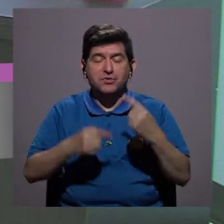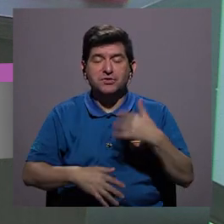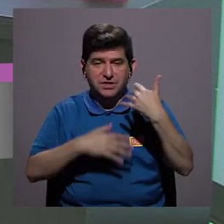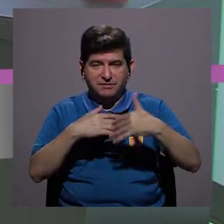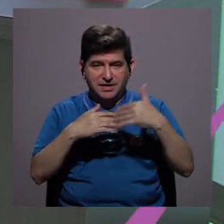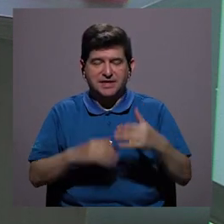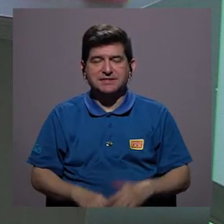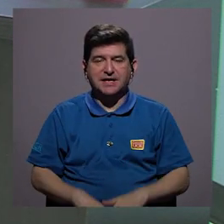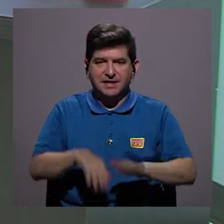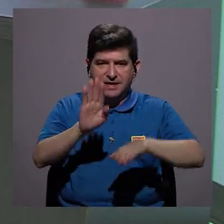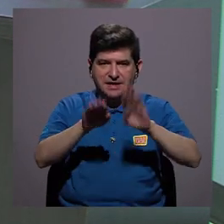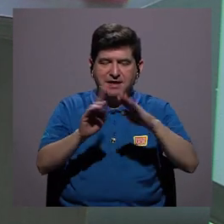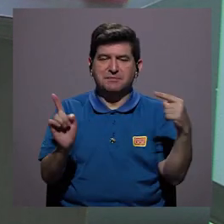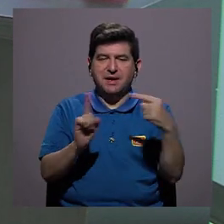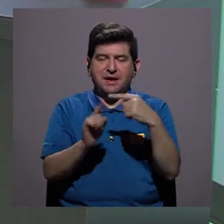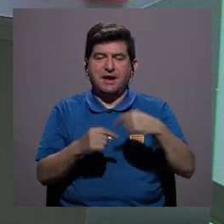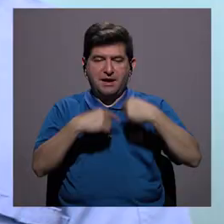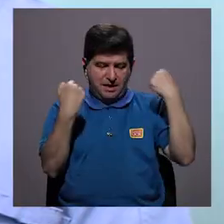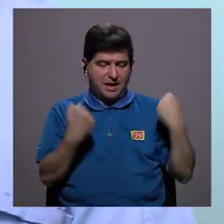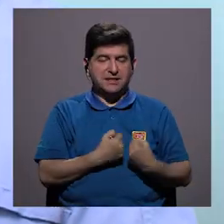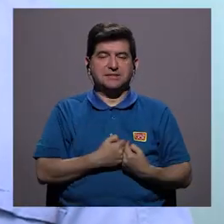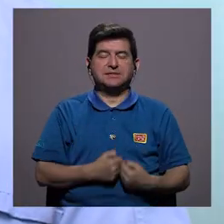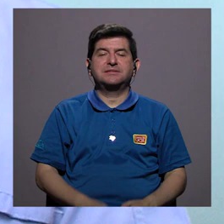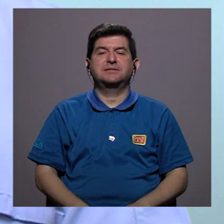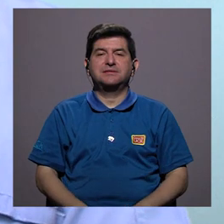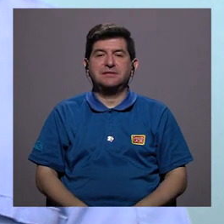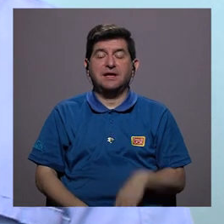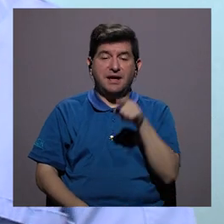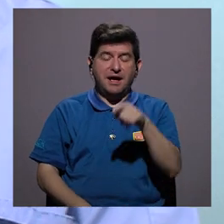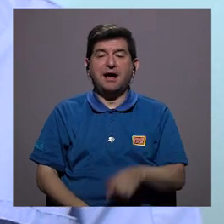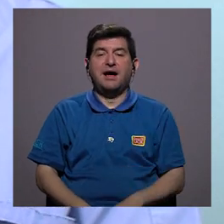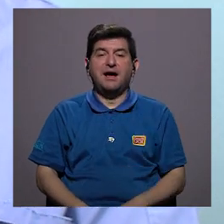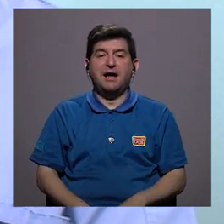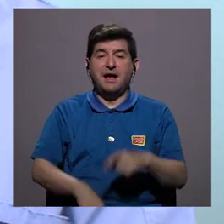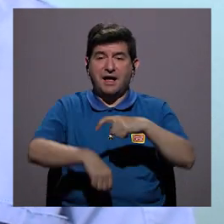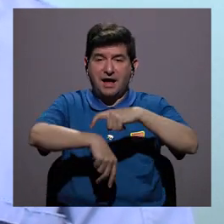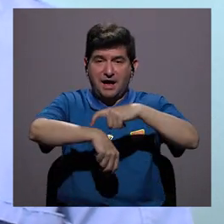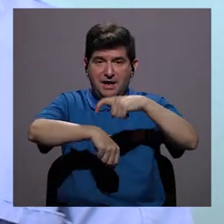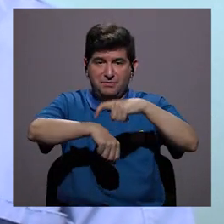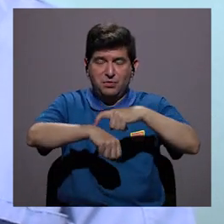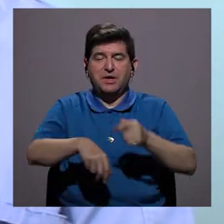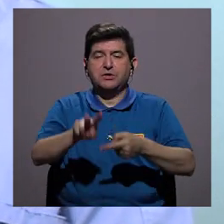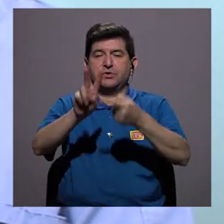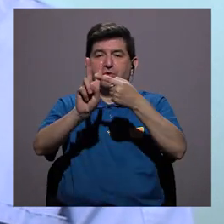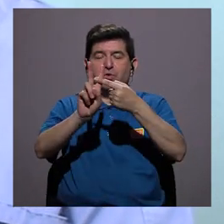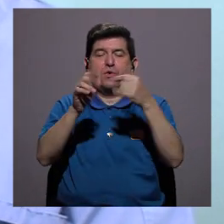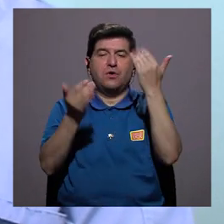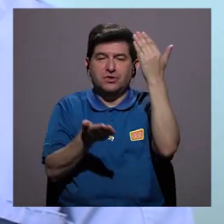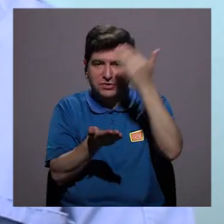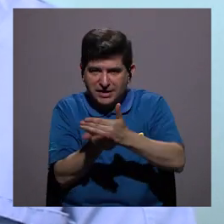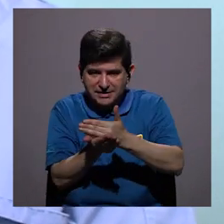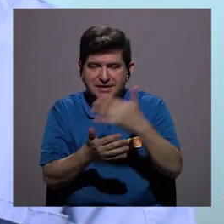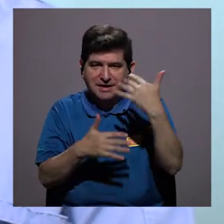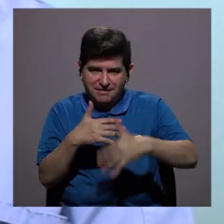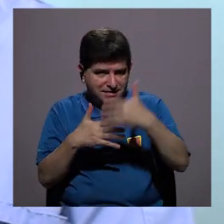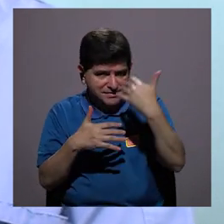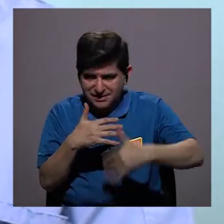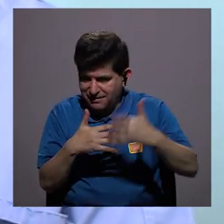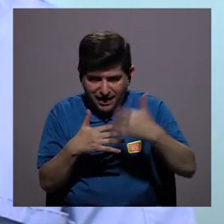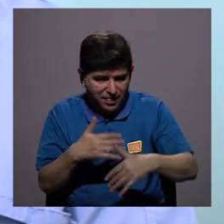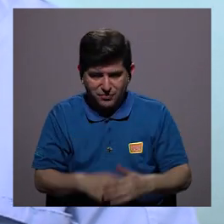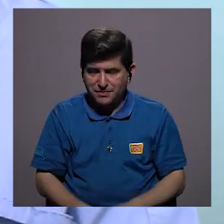sangre desde el pie hacia el corazón, al ponerla de pie, entonces la vena se colapsa, entonces ya deja de sangrar. La mantienen